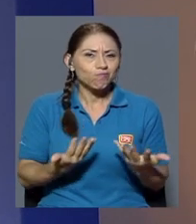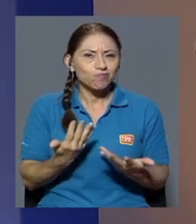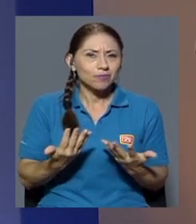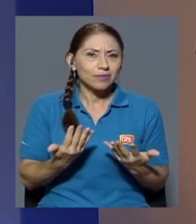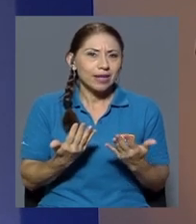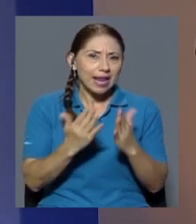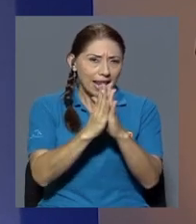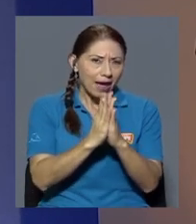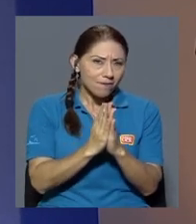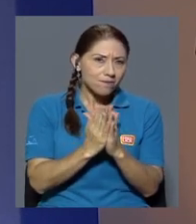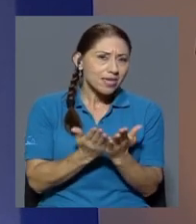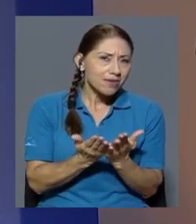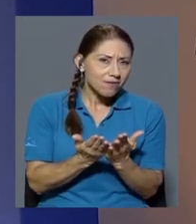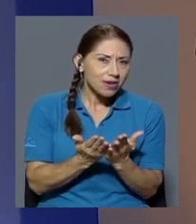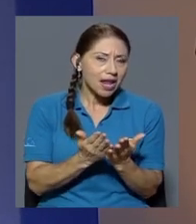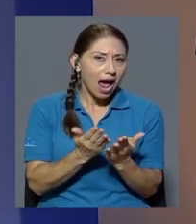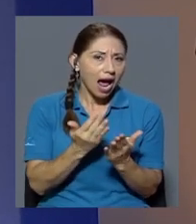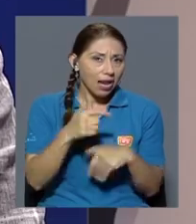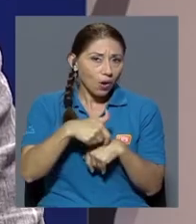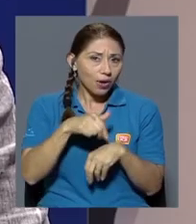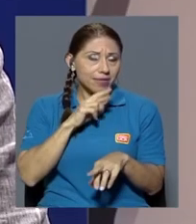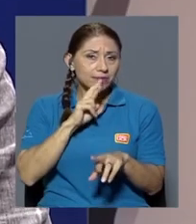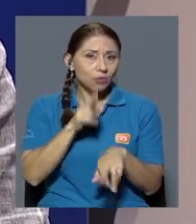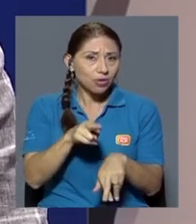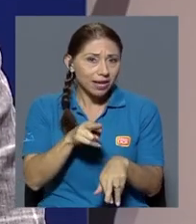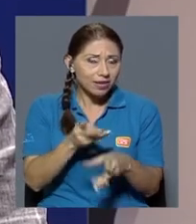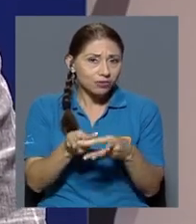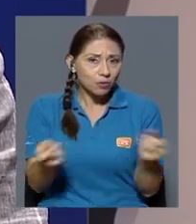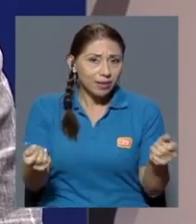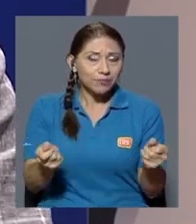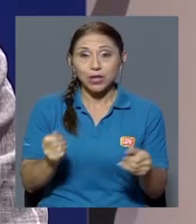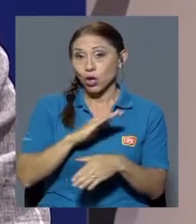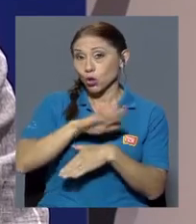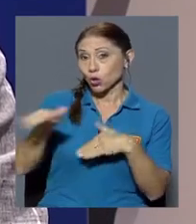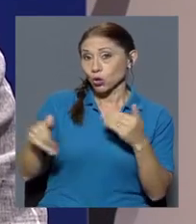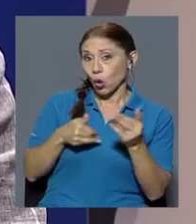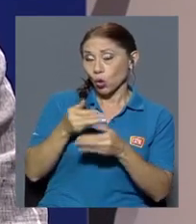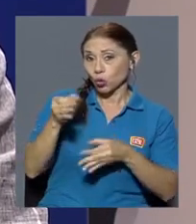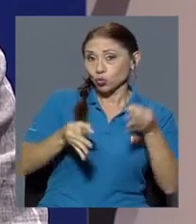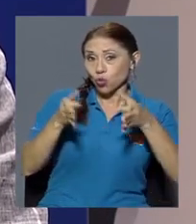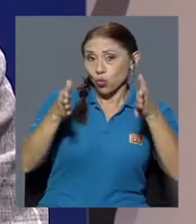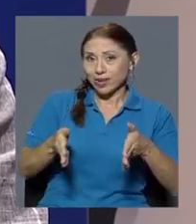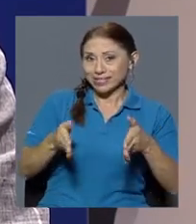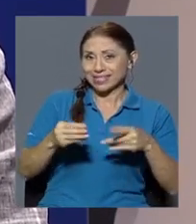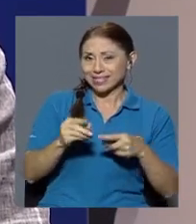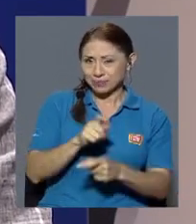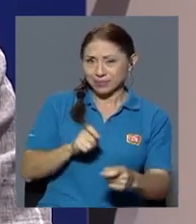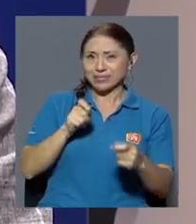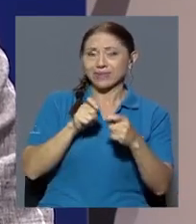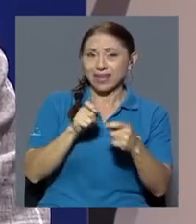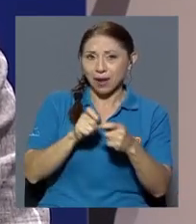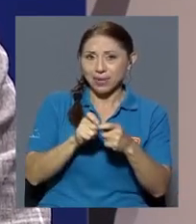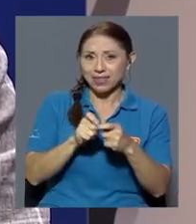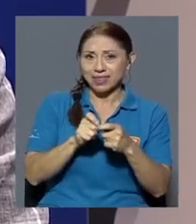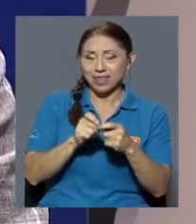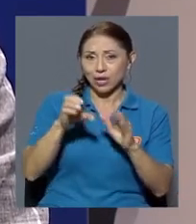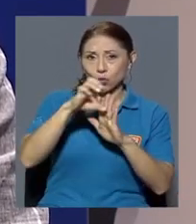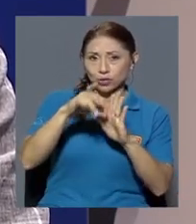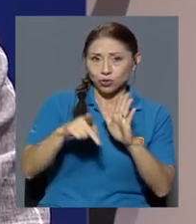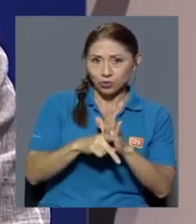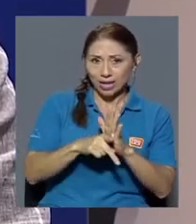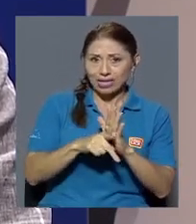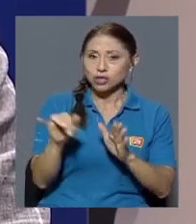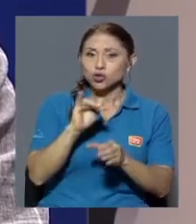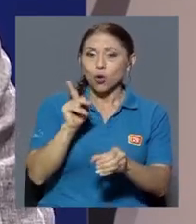sus manos la biblia ahora responder y resolver todo pues estima los títulos jueces constitucionales en cualquier democracia son actores políticos